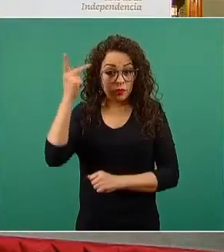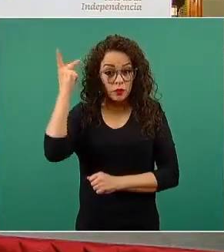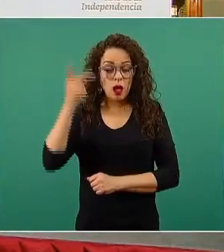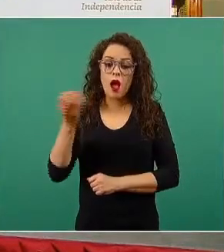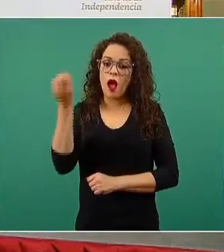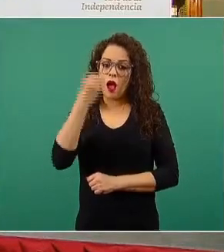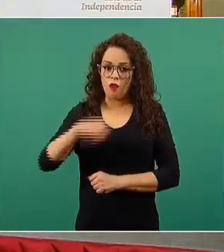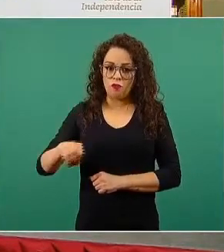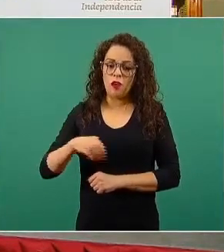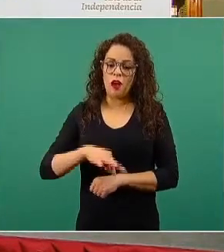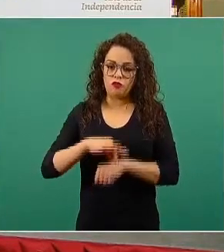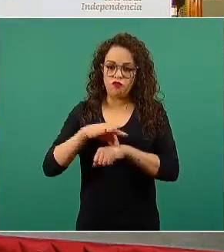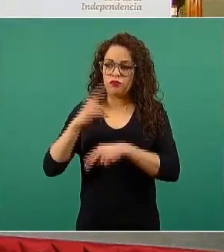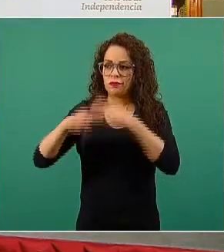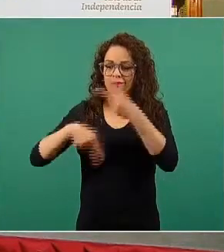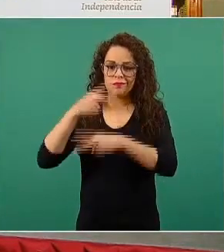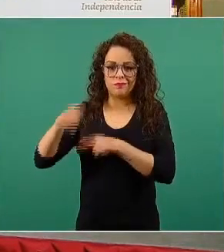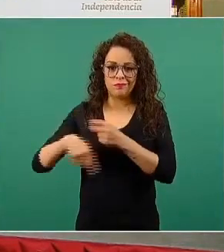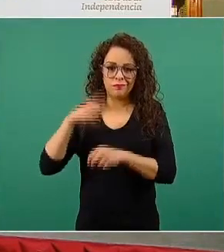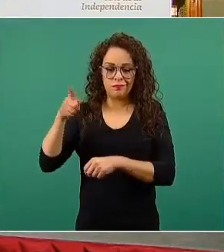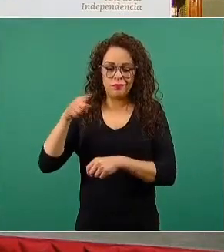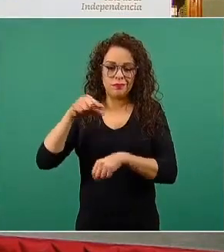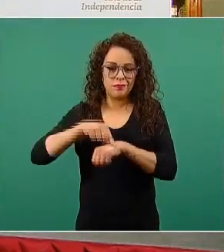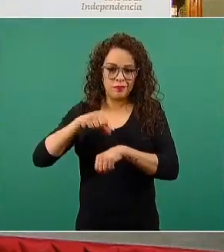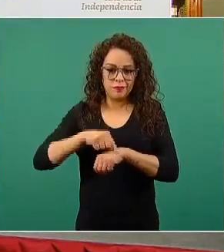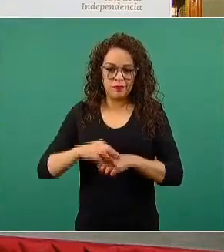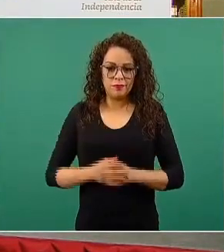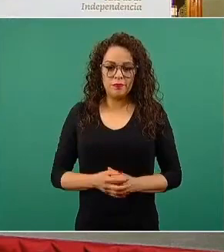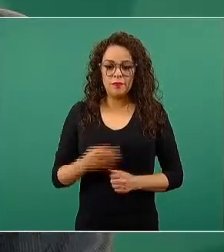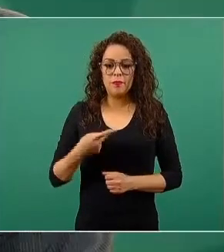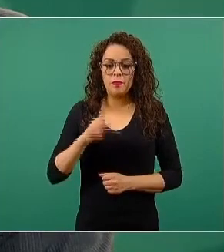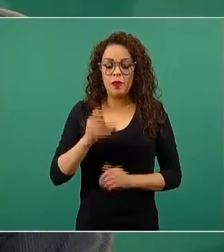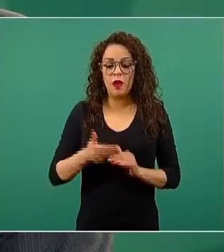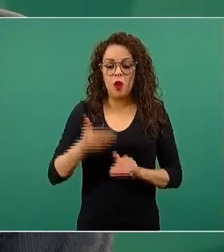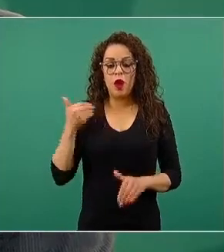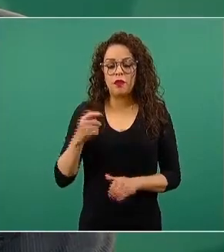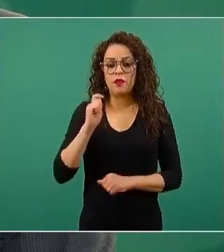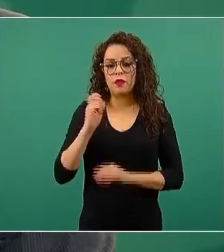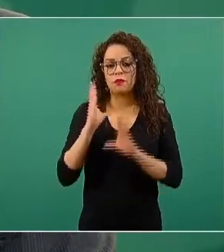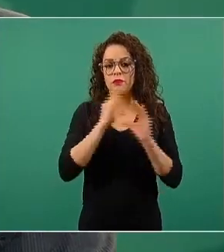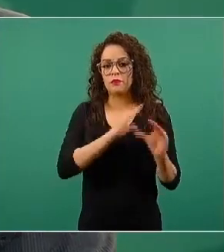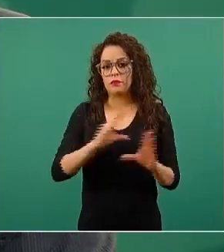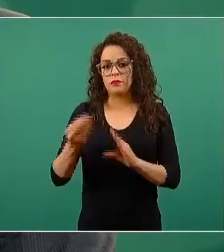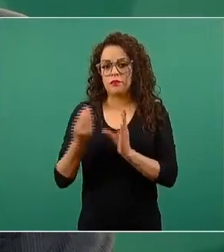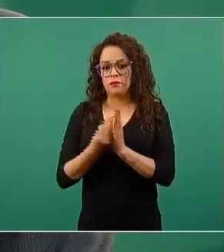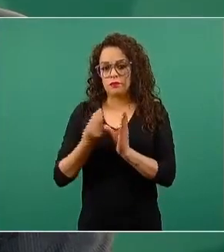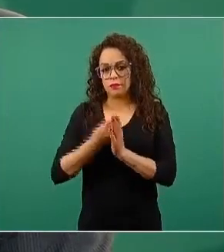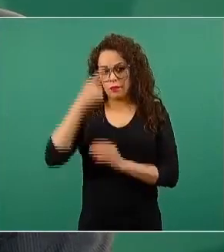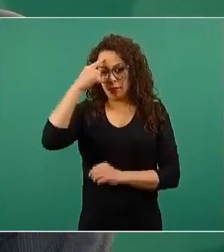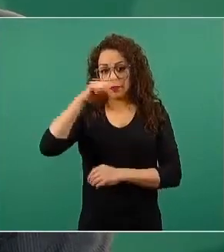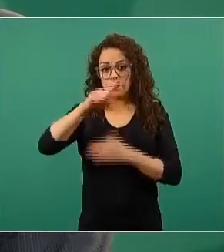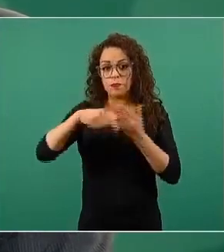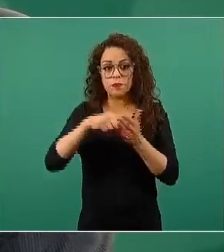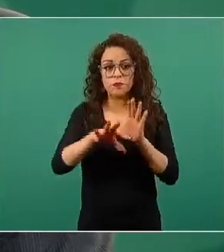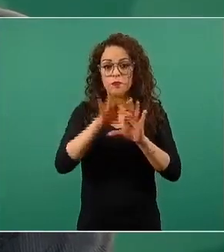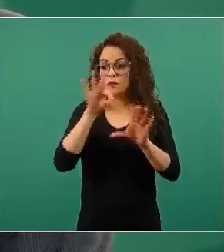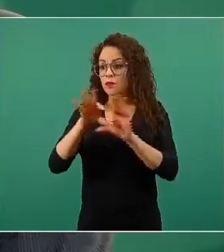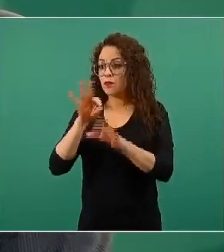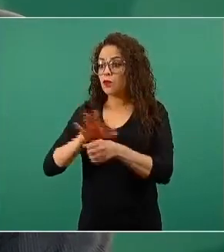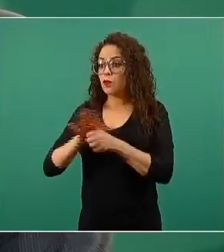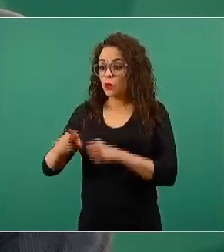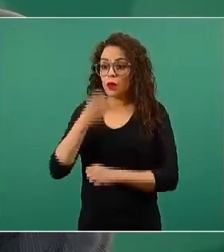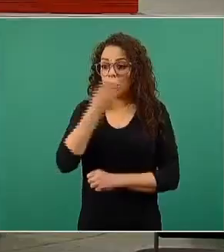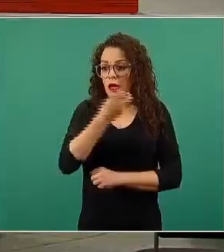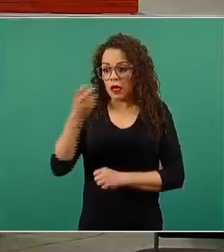pero sí queremos destacar que iniciamos un proceso de capacitación y de asignación de unidades que apoyan la